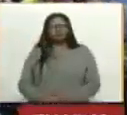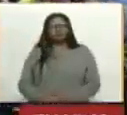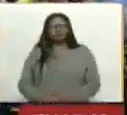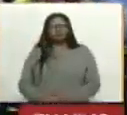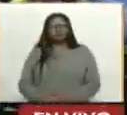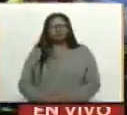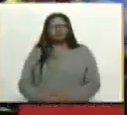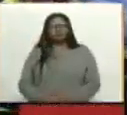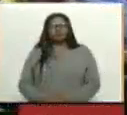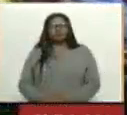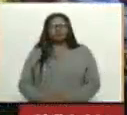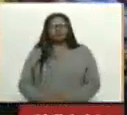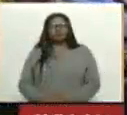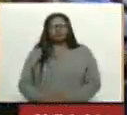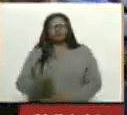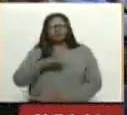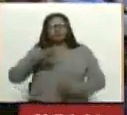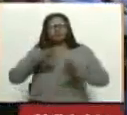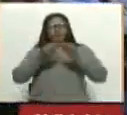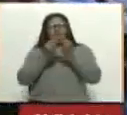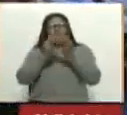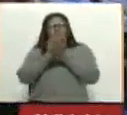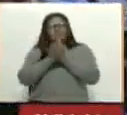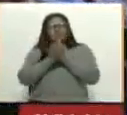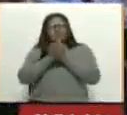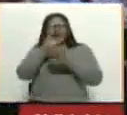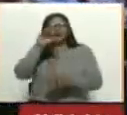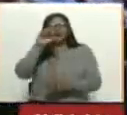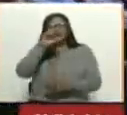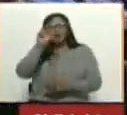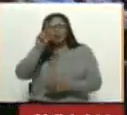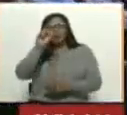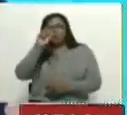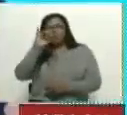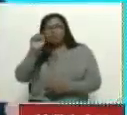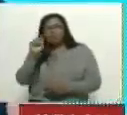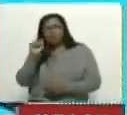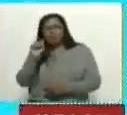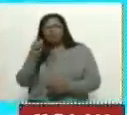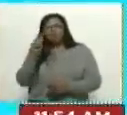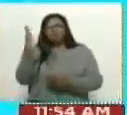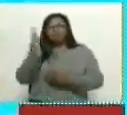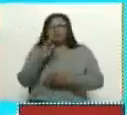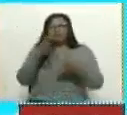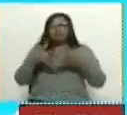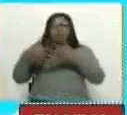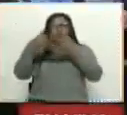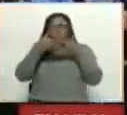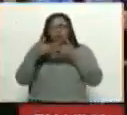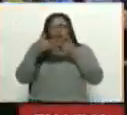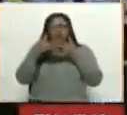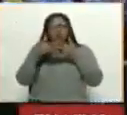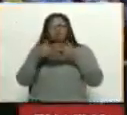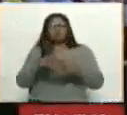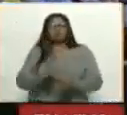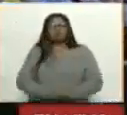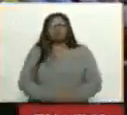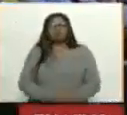nos acompañan la compañera Claudia de la cruz Claudia viene de Estados Unidos del Sur del Bronx